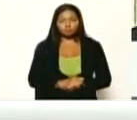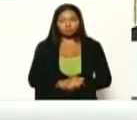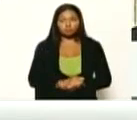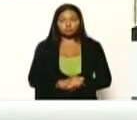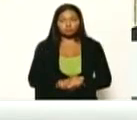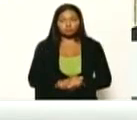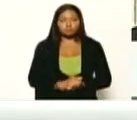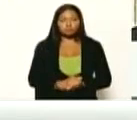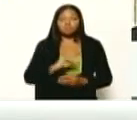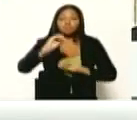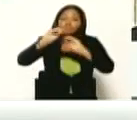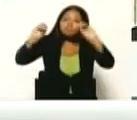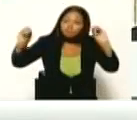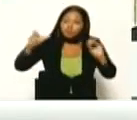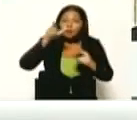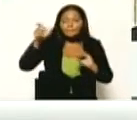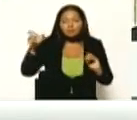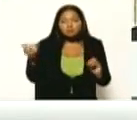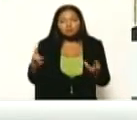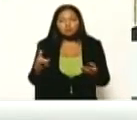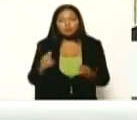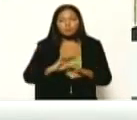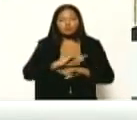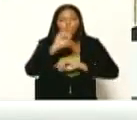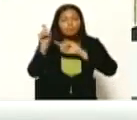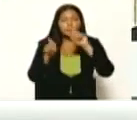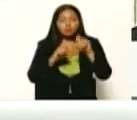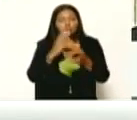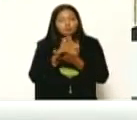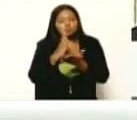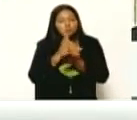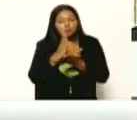jamaqueando a la gente. Por eso mi pregunta queda